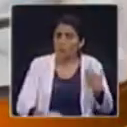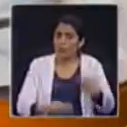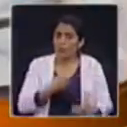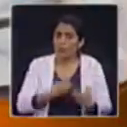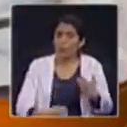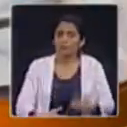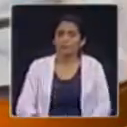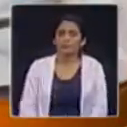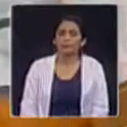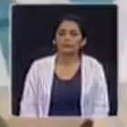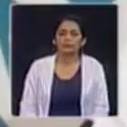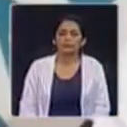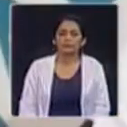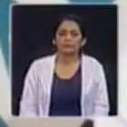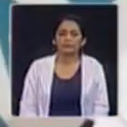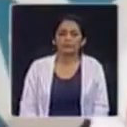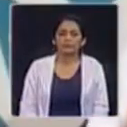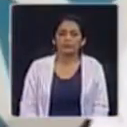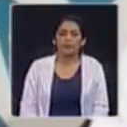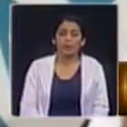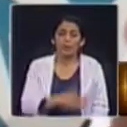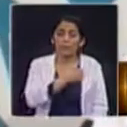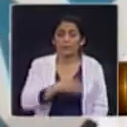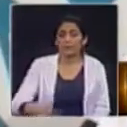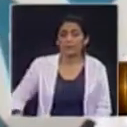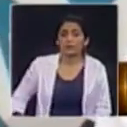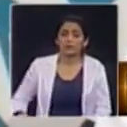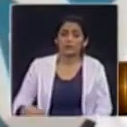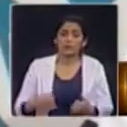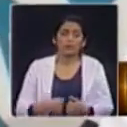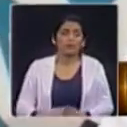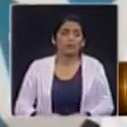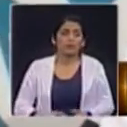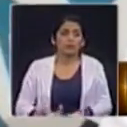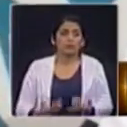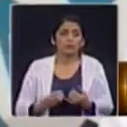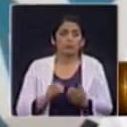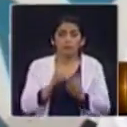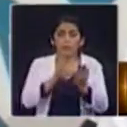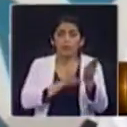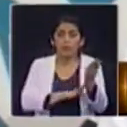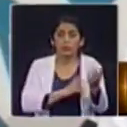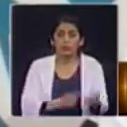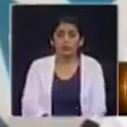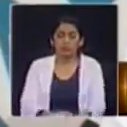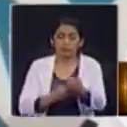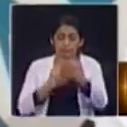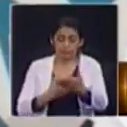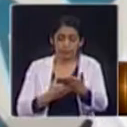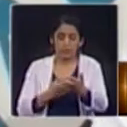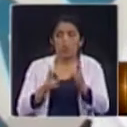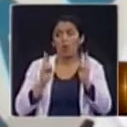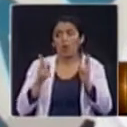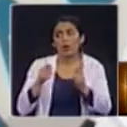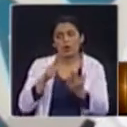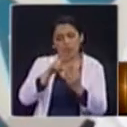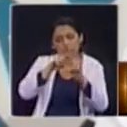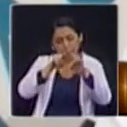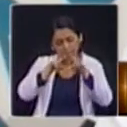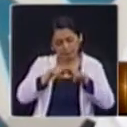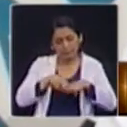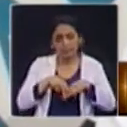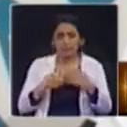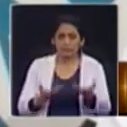Proyecto de reforma tributaria. Ojalá el señor presidente revise ese proyecto, pero yo quiero ser absolutamente claro. Siempre